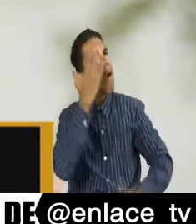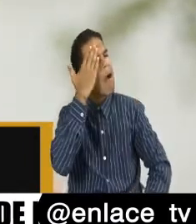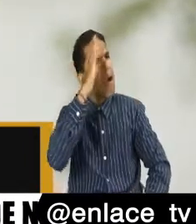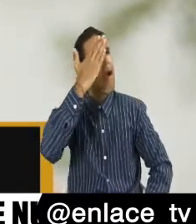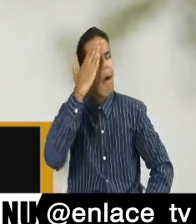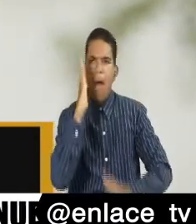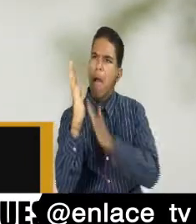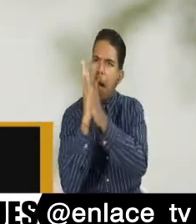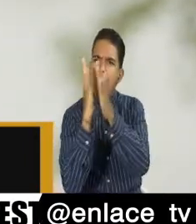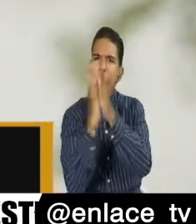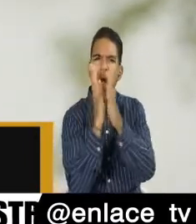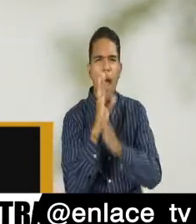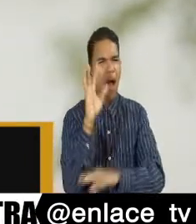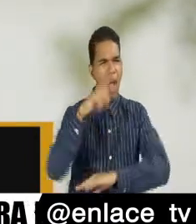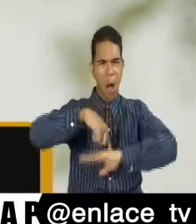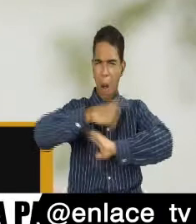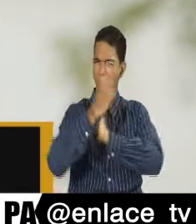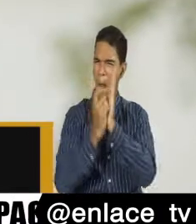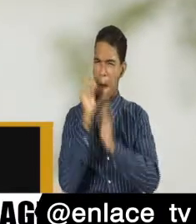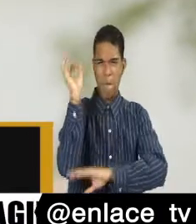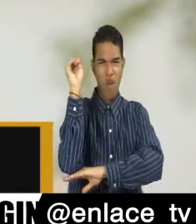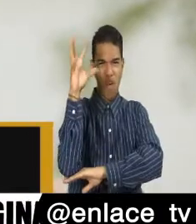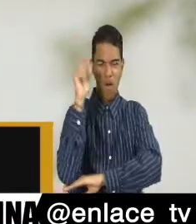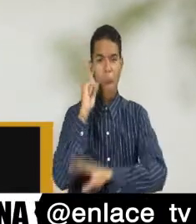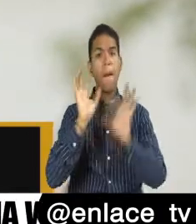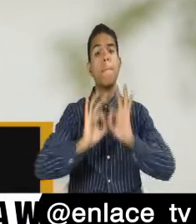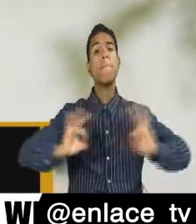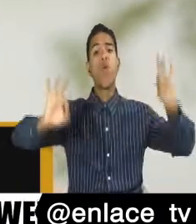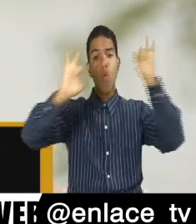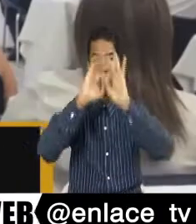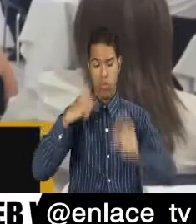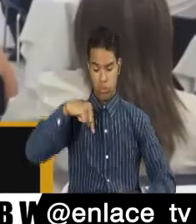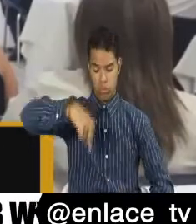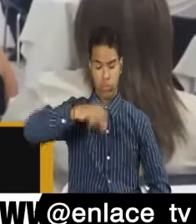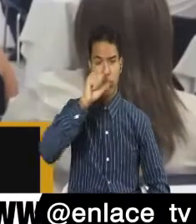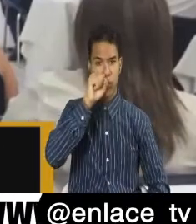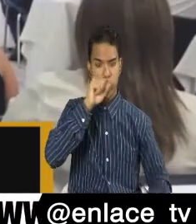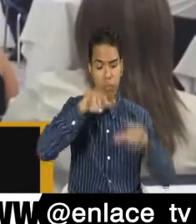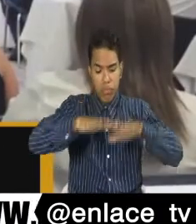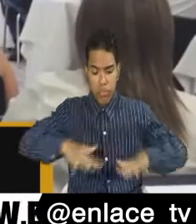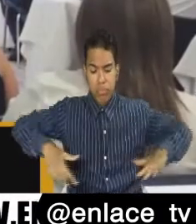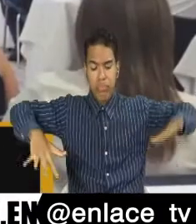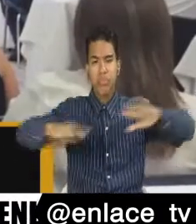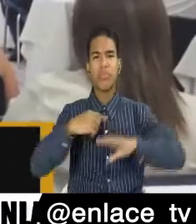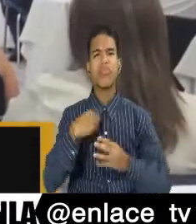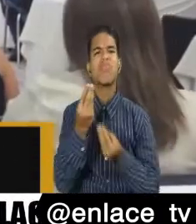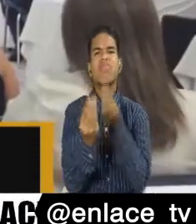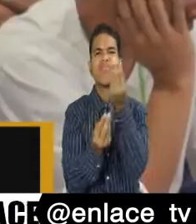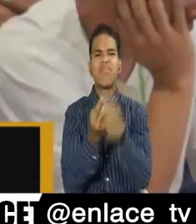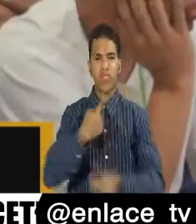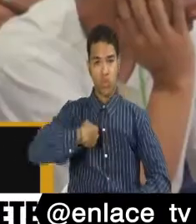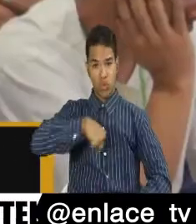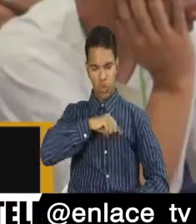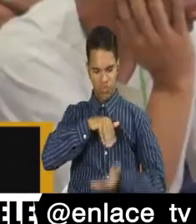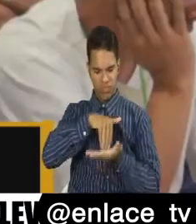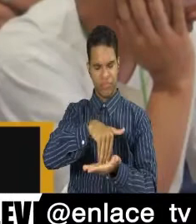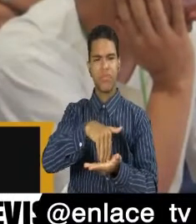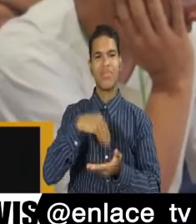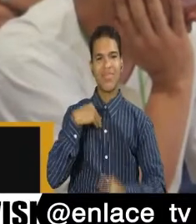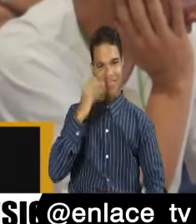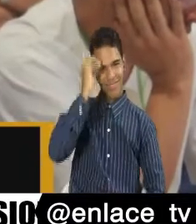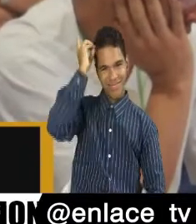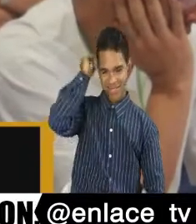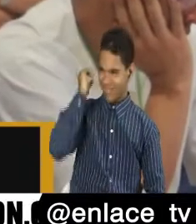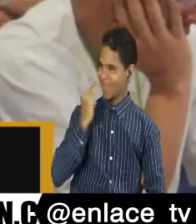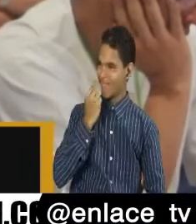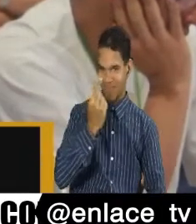de toda esta temática que es tan importante para nuestro municipio. Y la posición nuestra, como lo dijo el señor alcalde en el